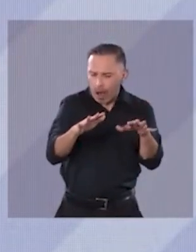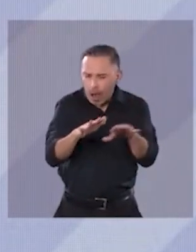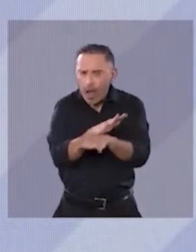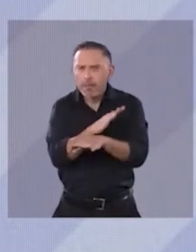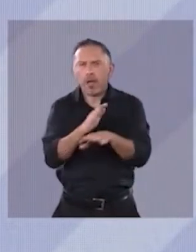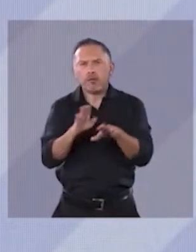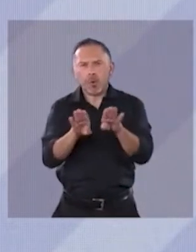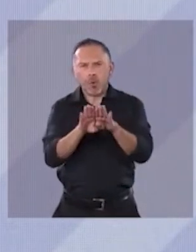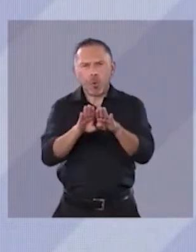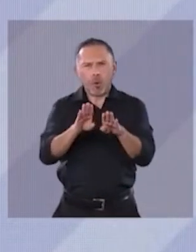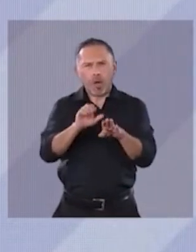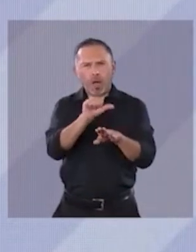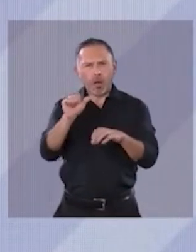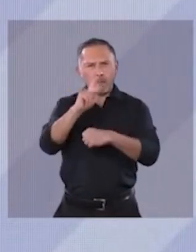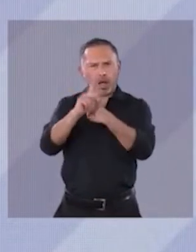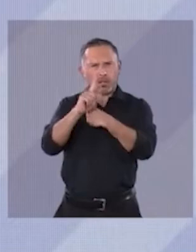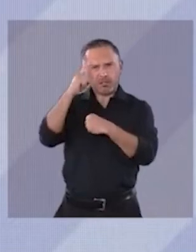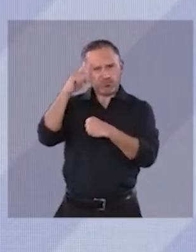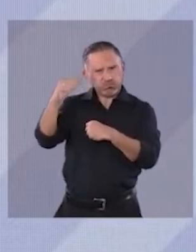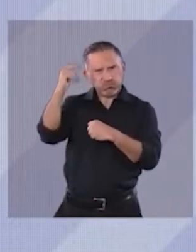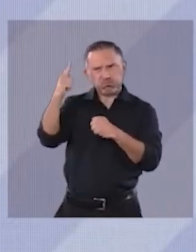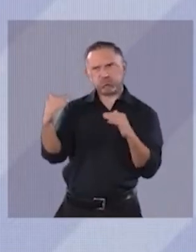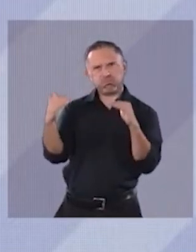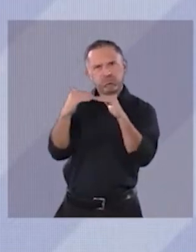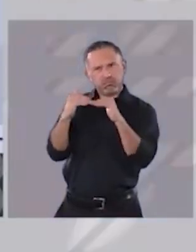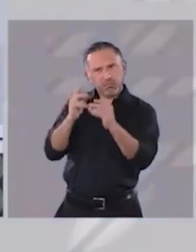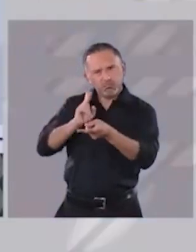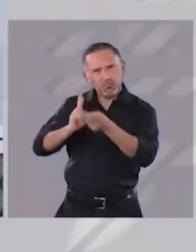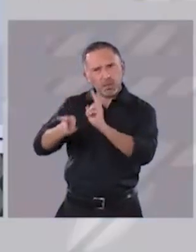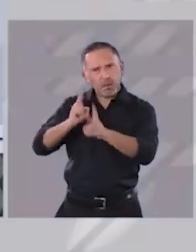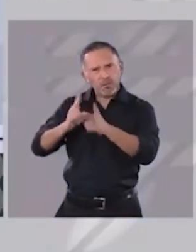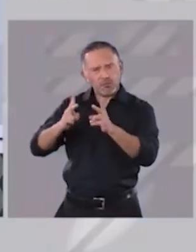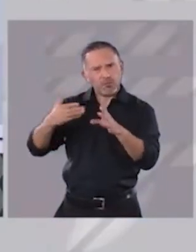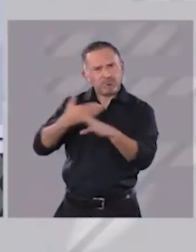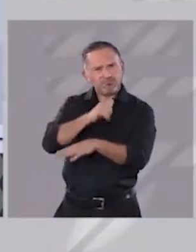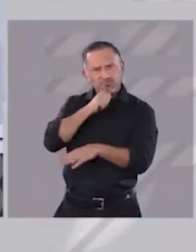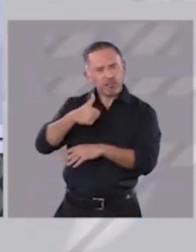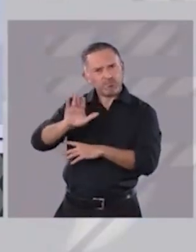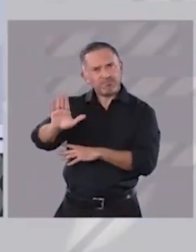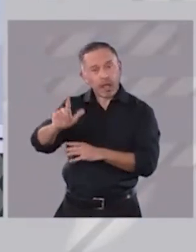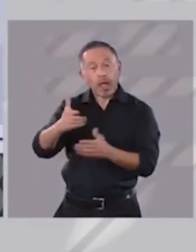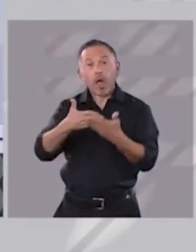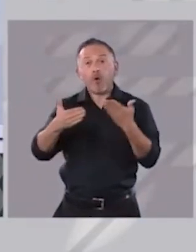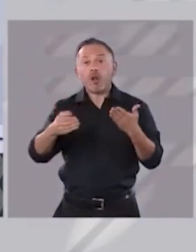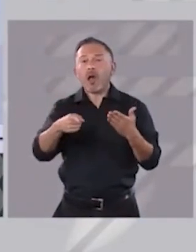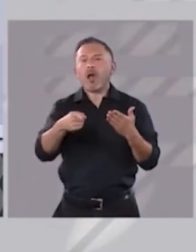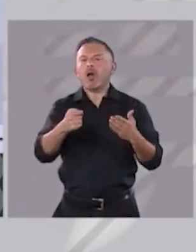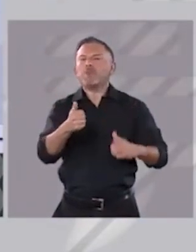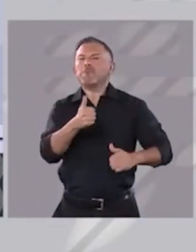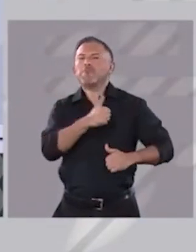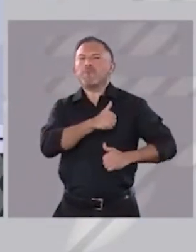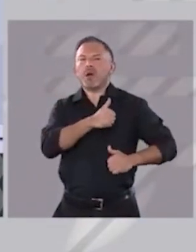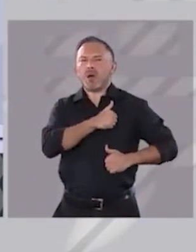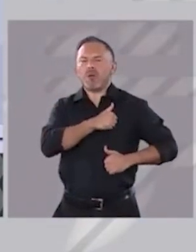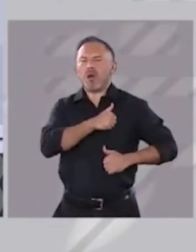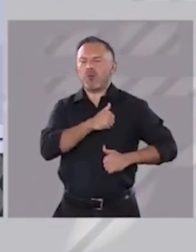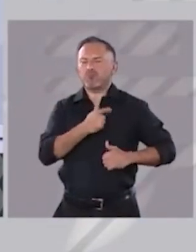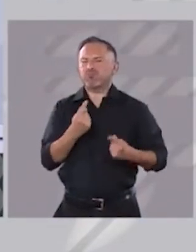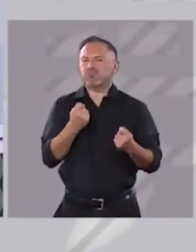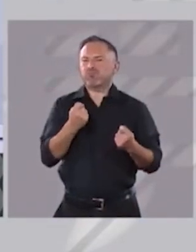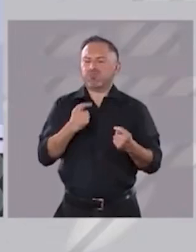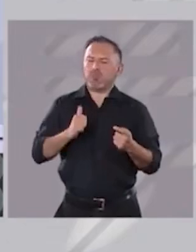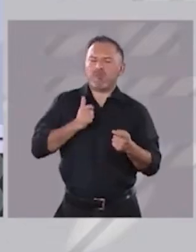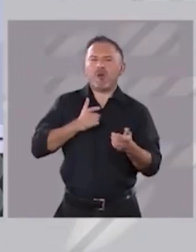pláticas de alto nivel. Ahora se condenan los golpes de Estado, también se defiende nuestra soberanía y finalmente